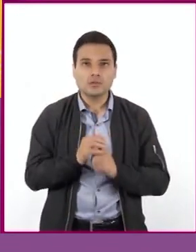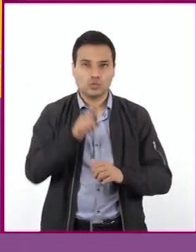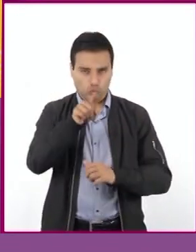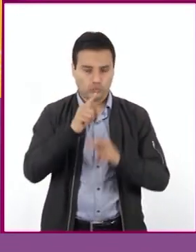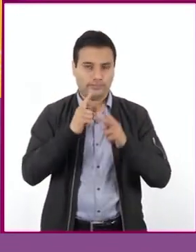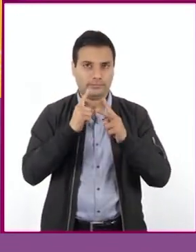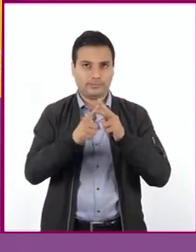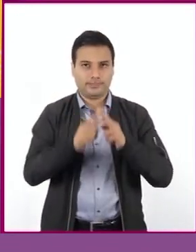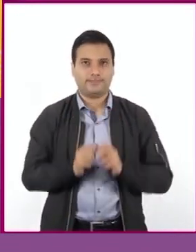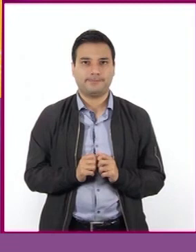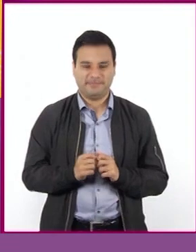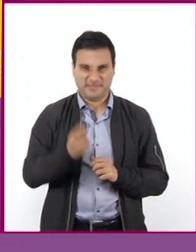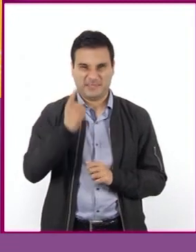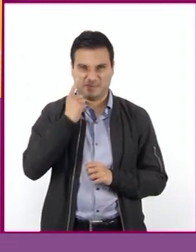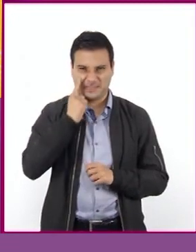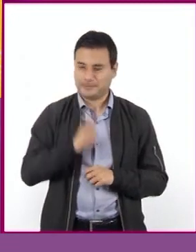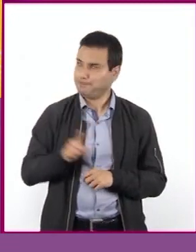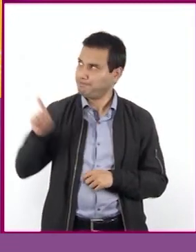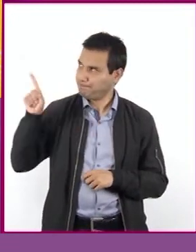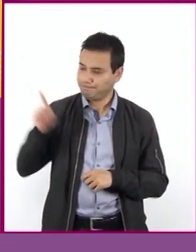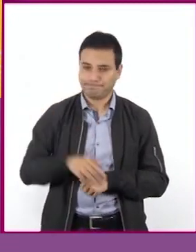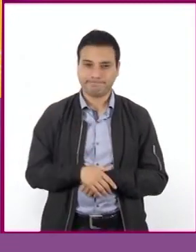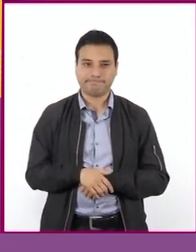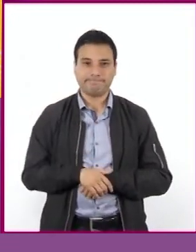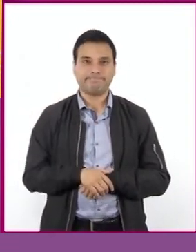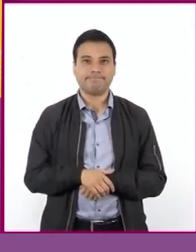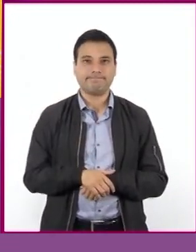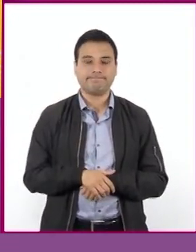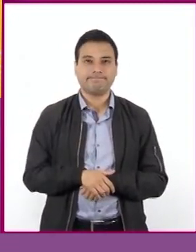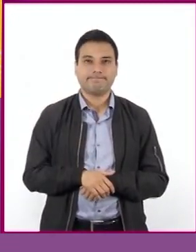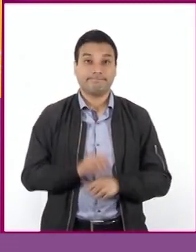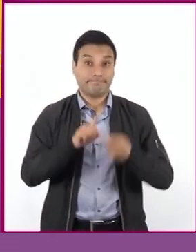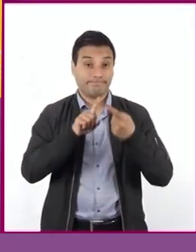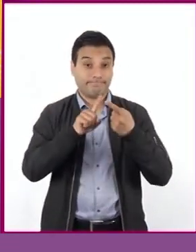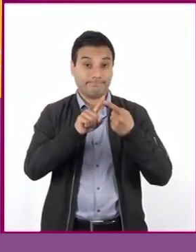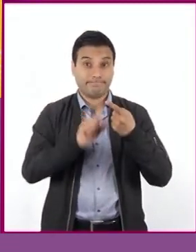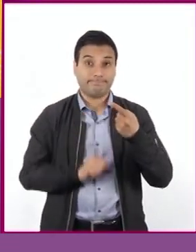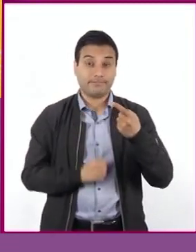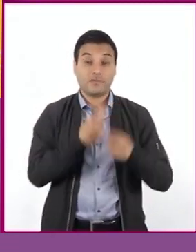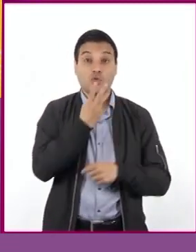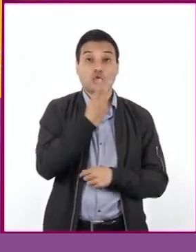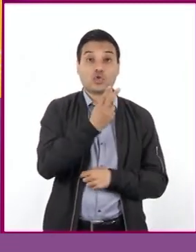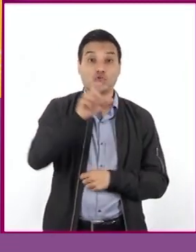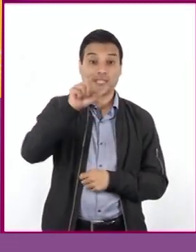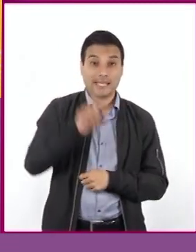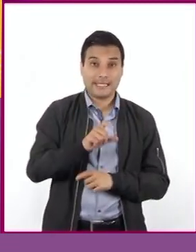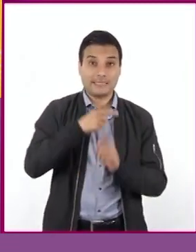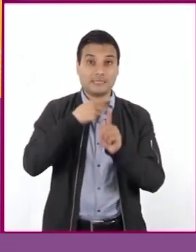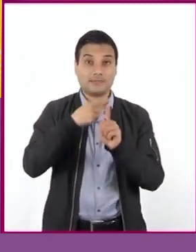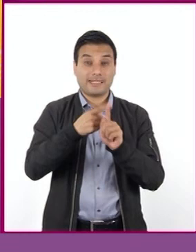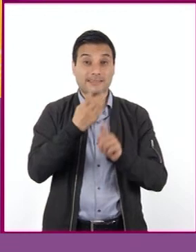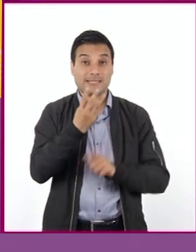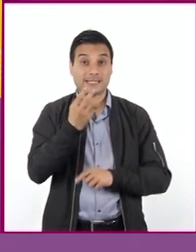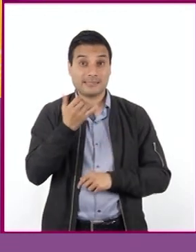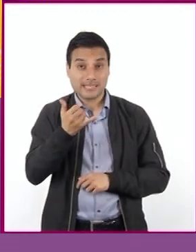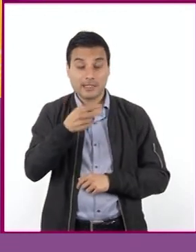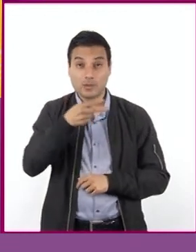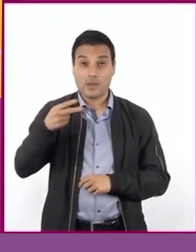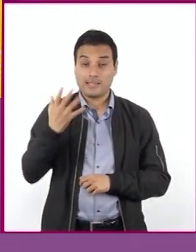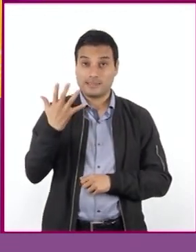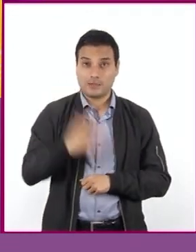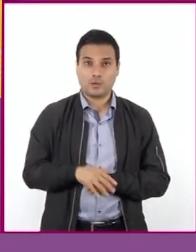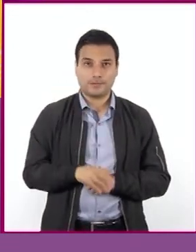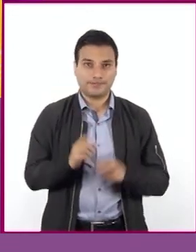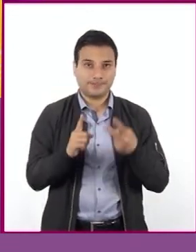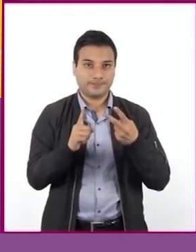ecuaciones lineales. La primera ecuación, 2x más 3y igual a 5.